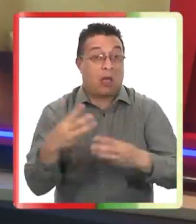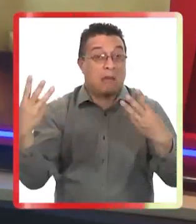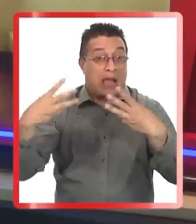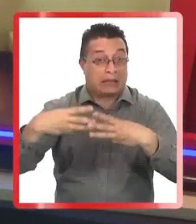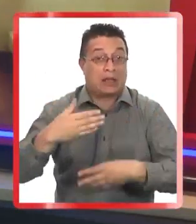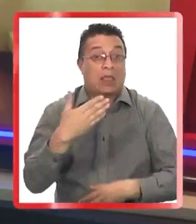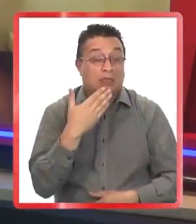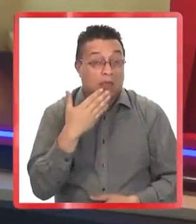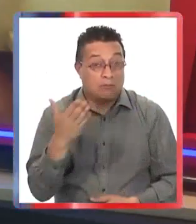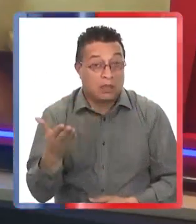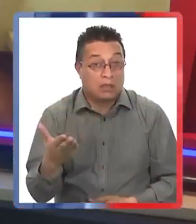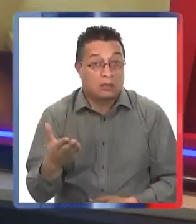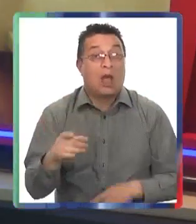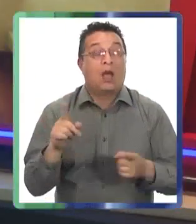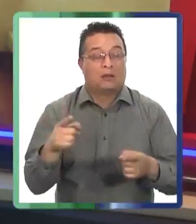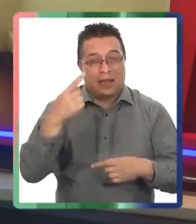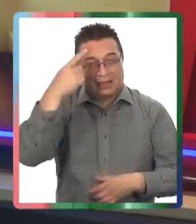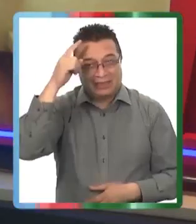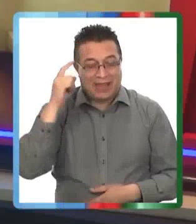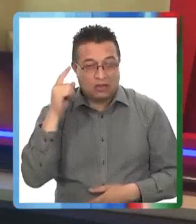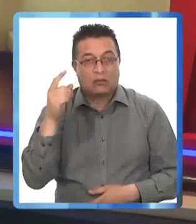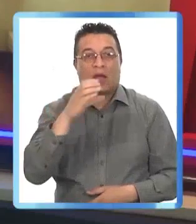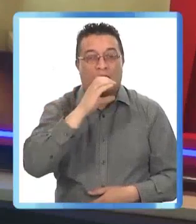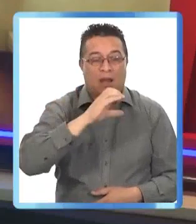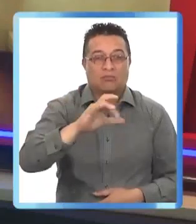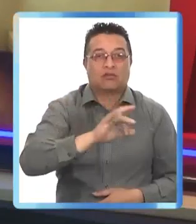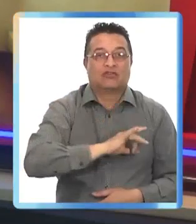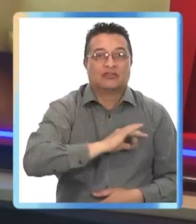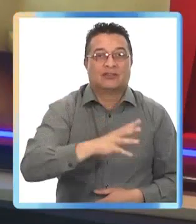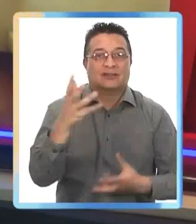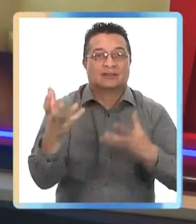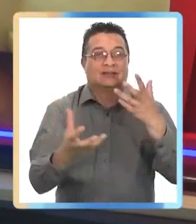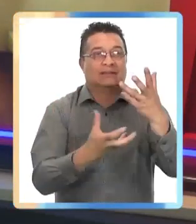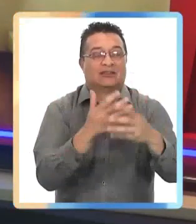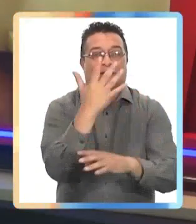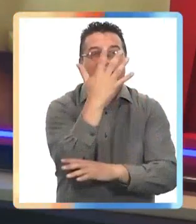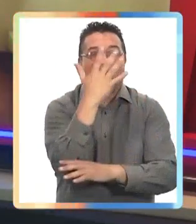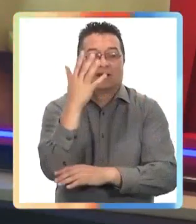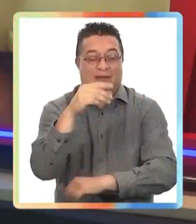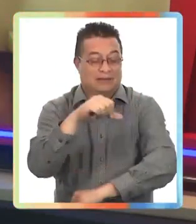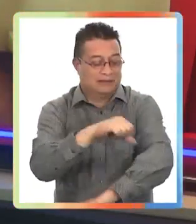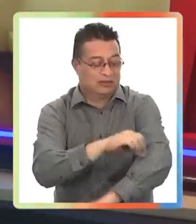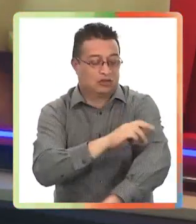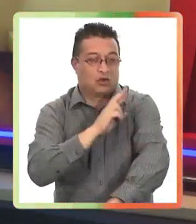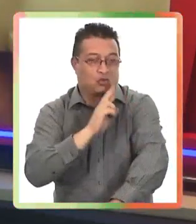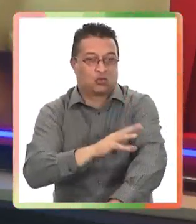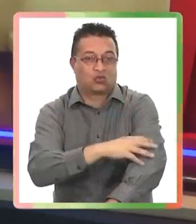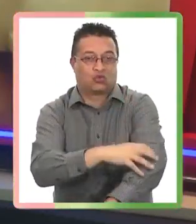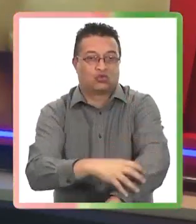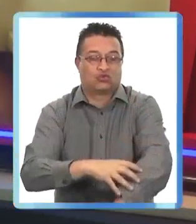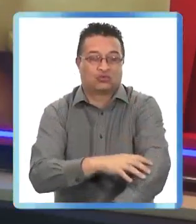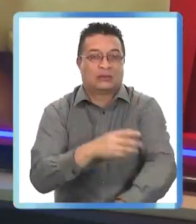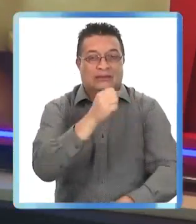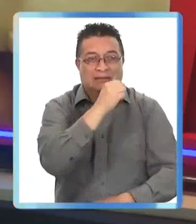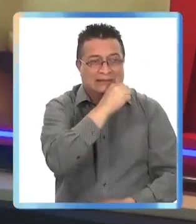esta histórica sequía que afecta incluso hasta la región de Magallanes. Mire lo impresionante. Pero también el daño que le ha hecho al campo chileno estos incendios forestales de la